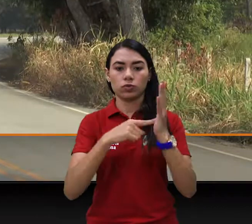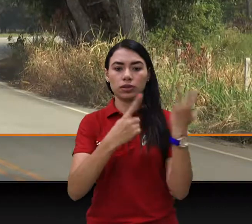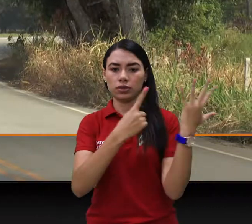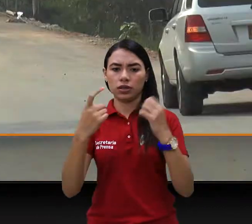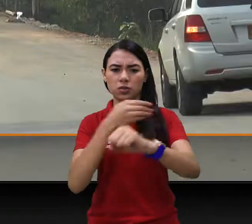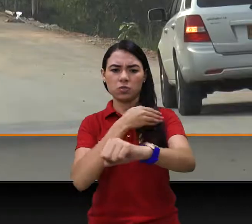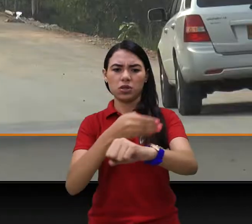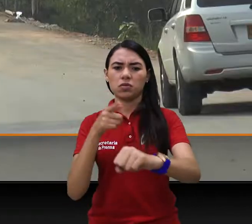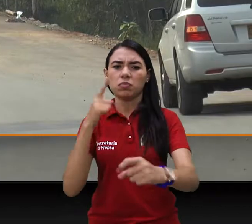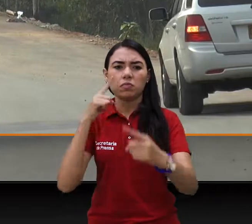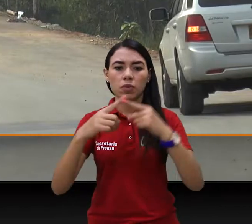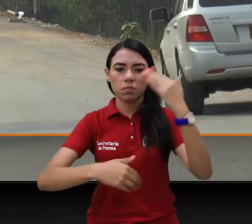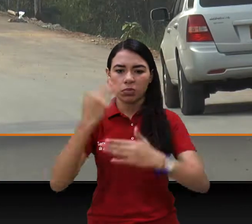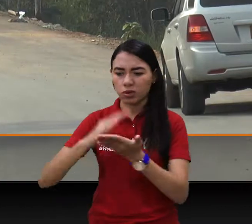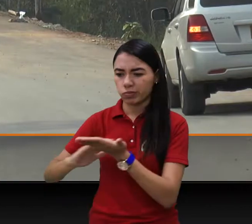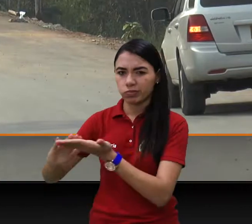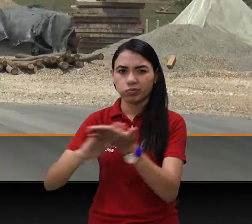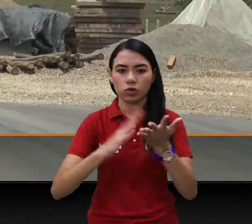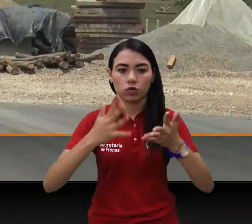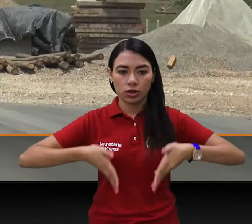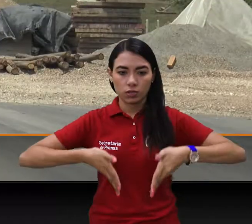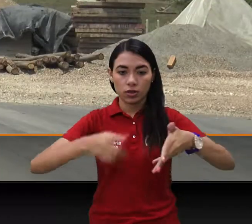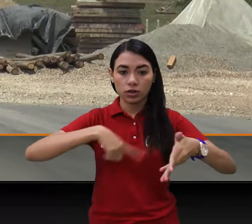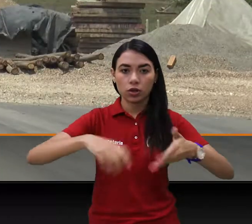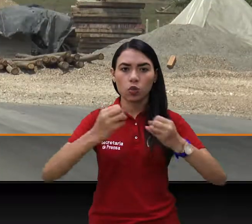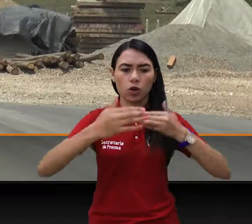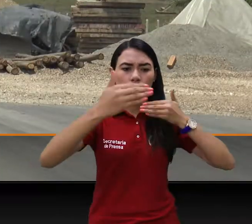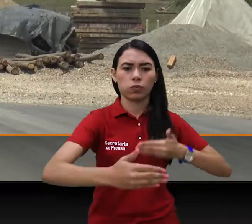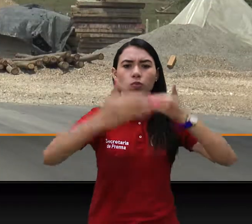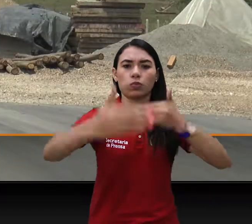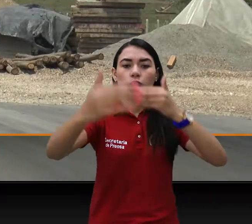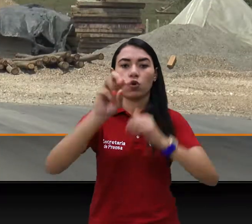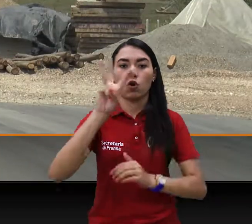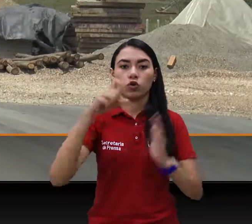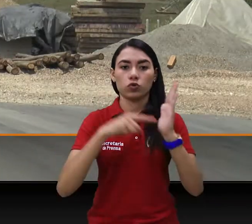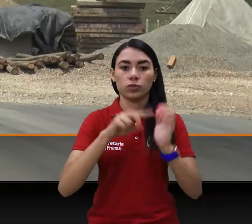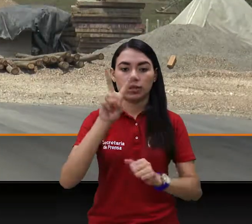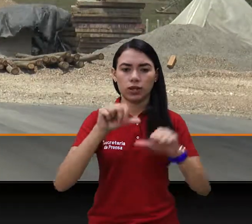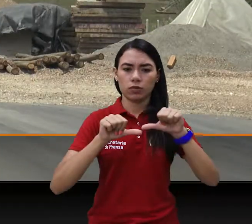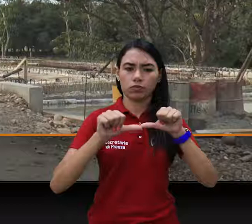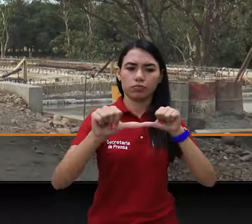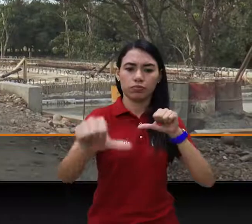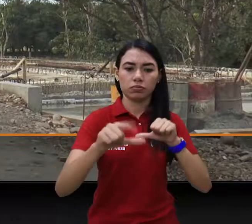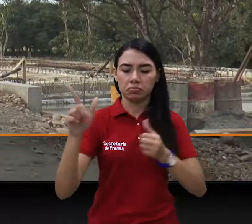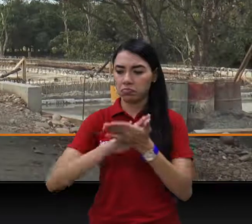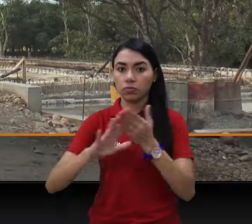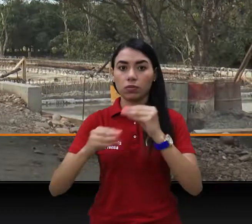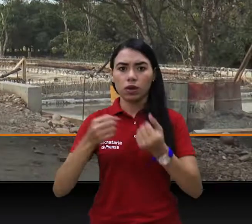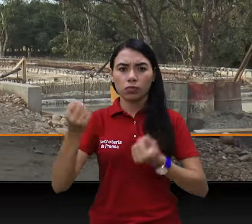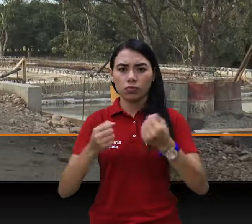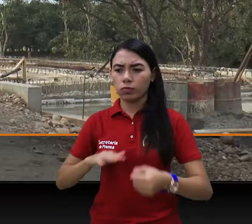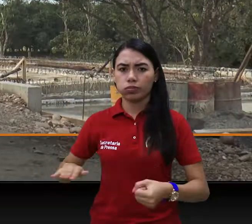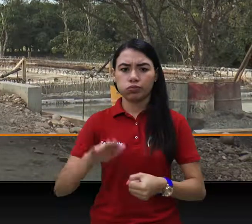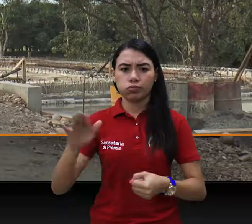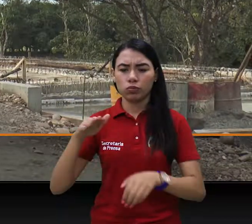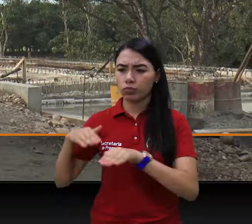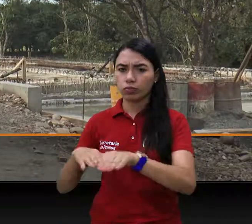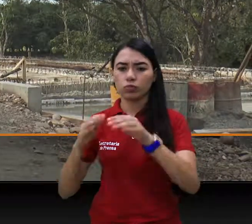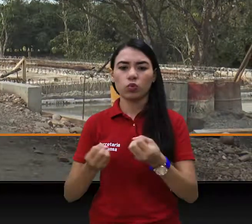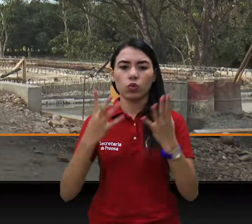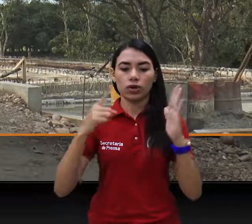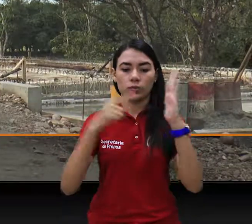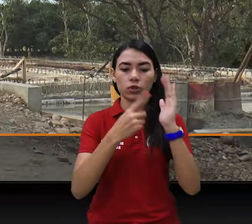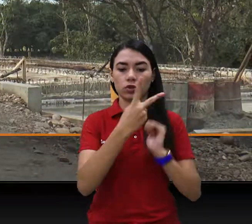de pesos se iniciará el mejoramiento de la vía terciaria de 8.7 kilómetros de longitud que optimizará la movilidad vehicular